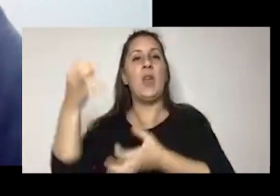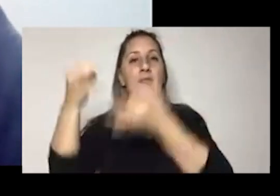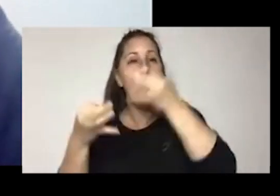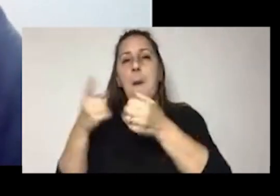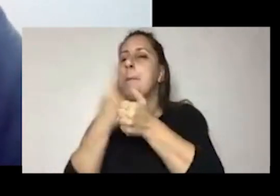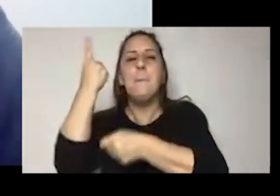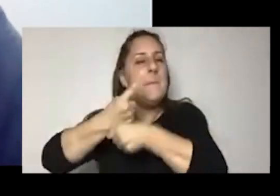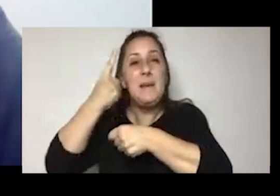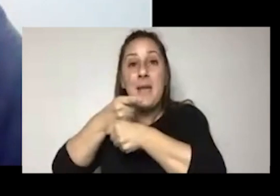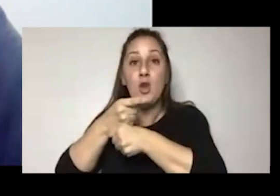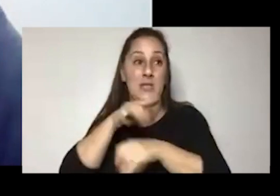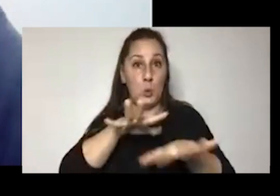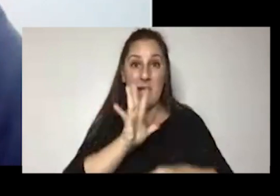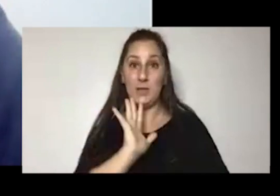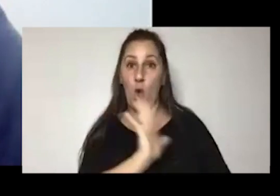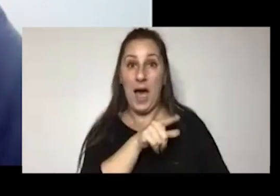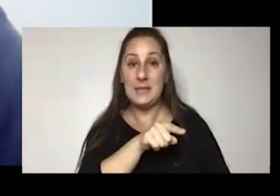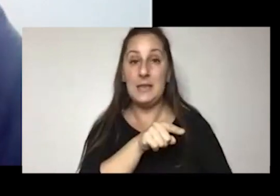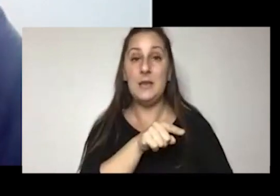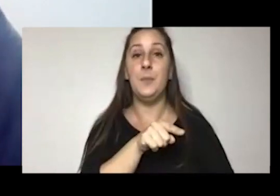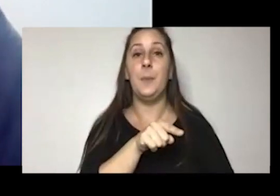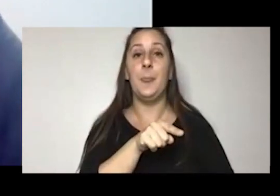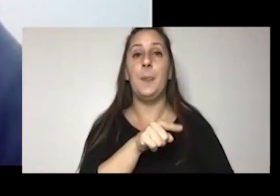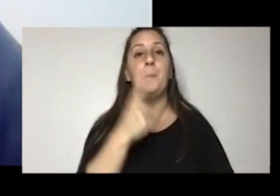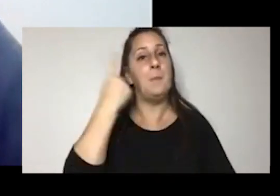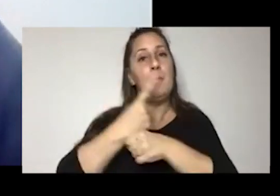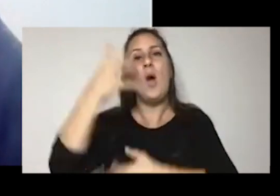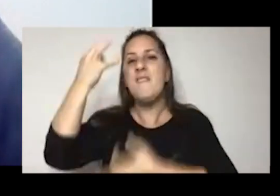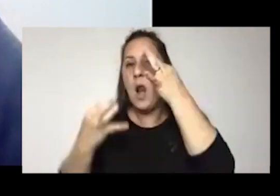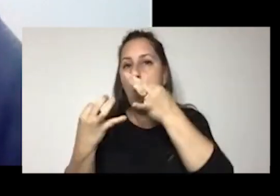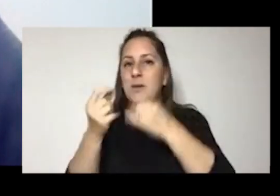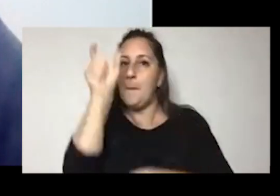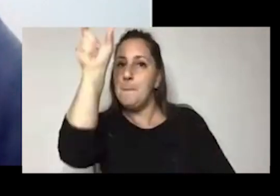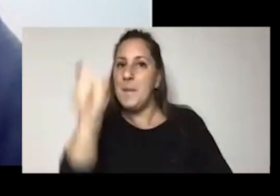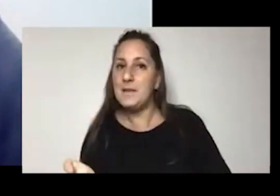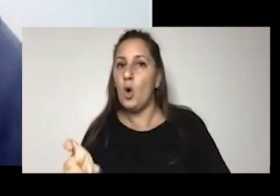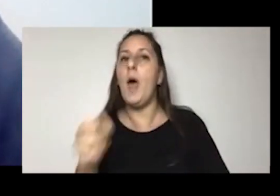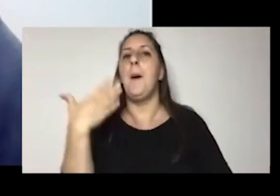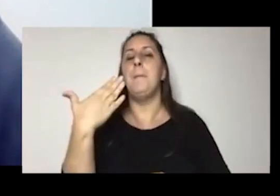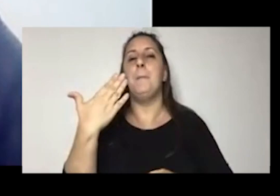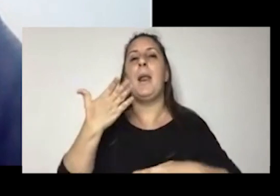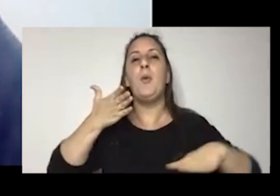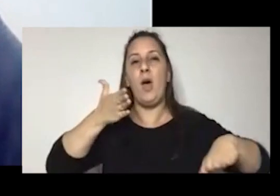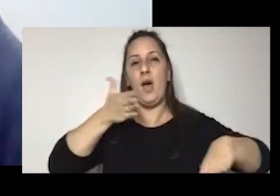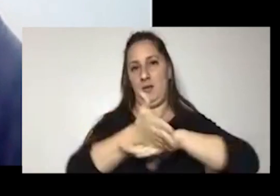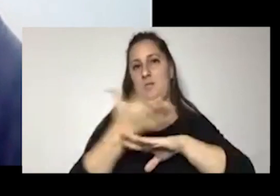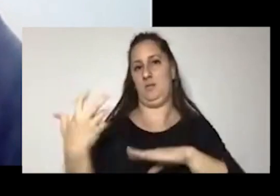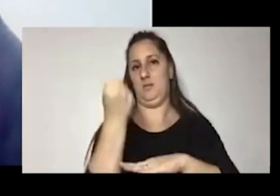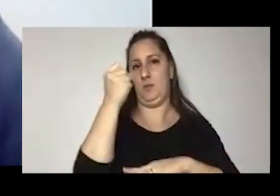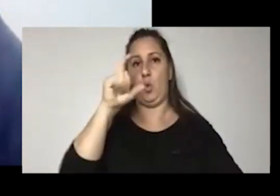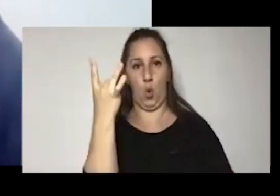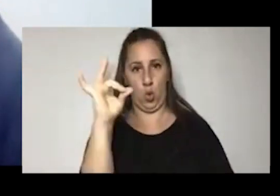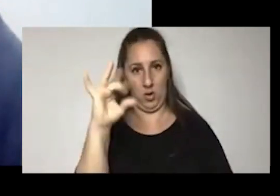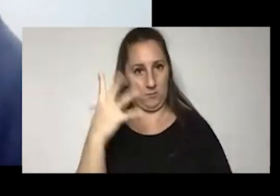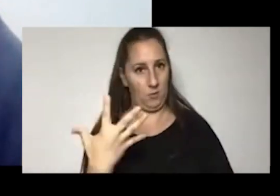casos se evalúe a la persona para que pueda ingresar al certificado único de discapacidad. Así que